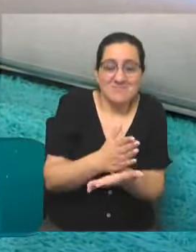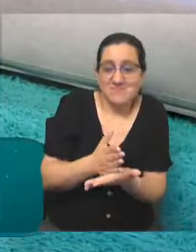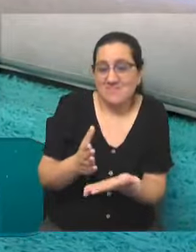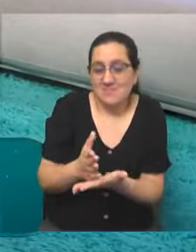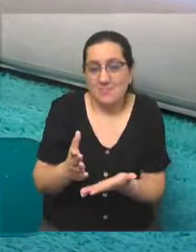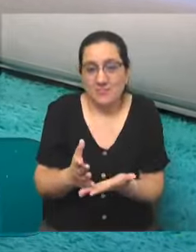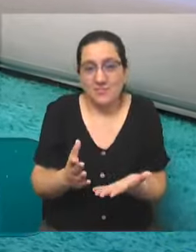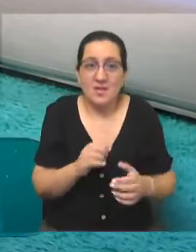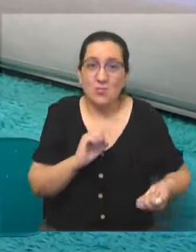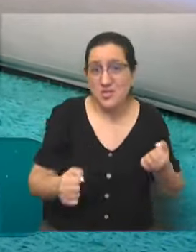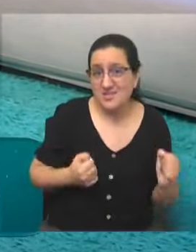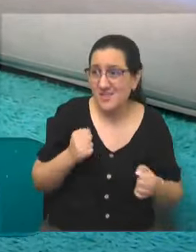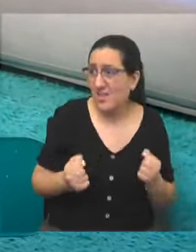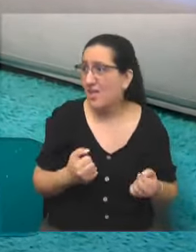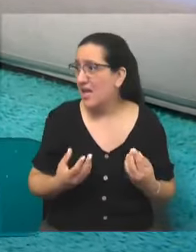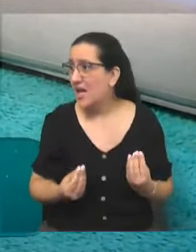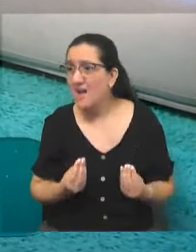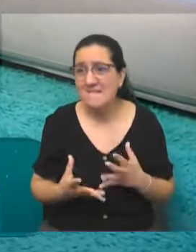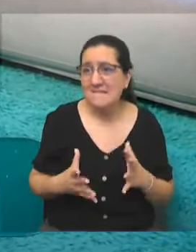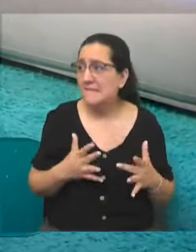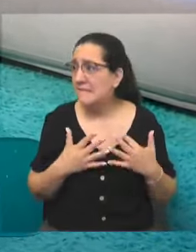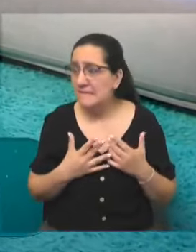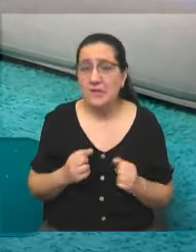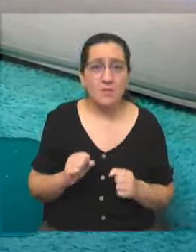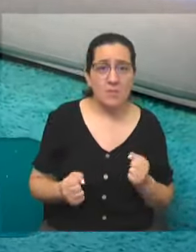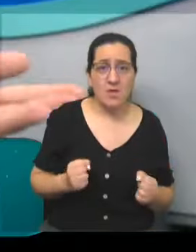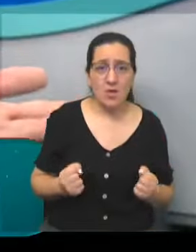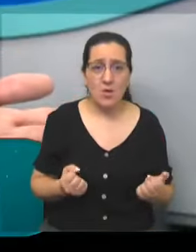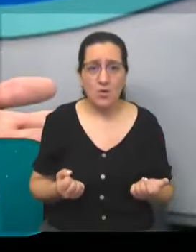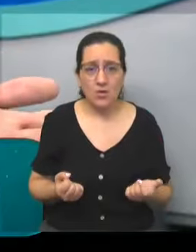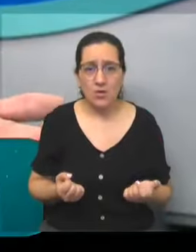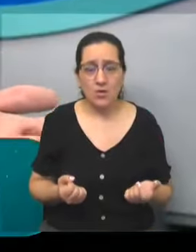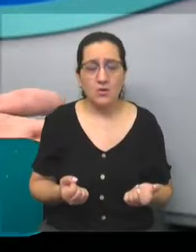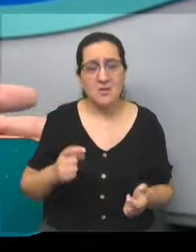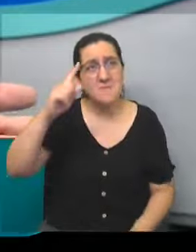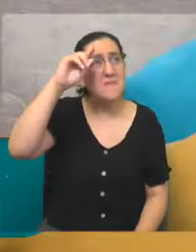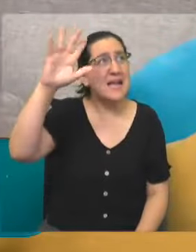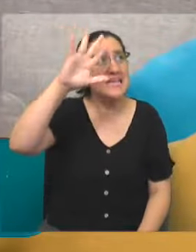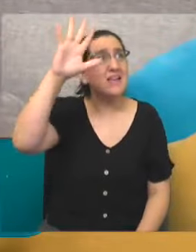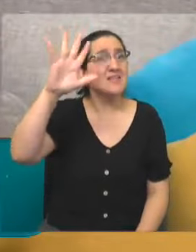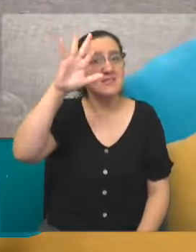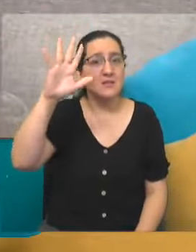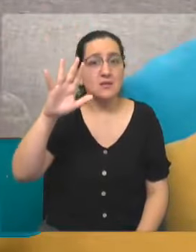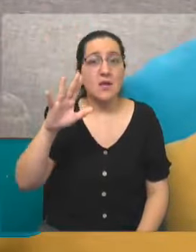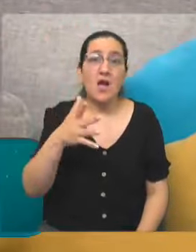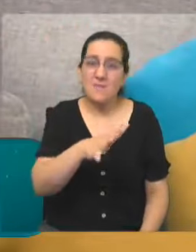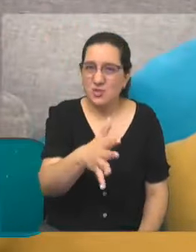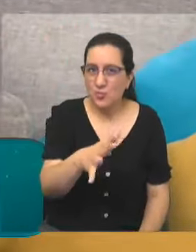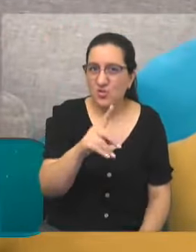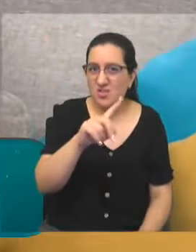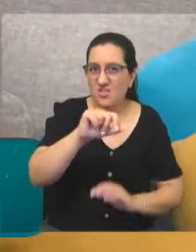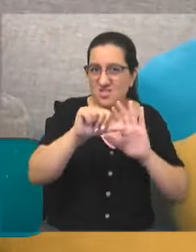genera muchísima ansiedad, ¿no? Le genera muchísimo miedo. O sea, que tenés como 15, imaginarse 16 años. 16 años.